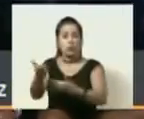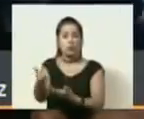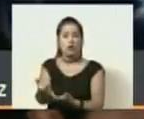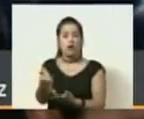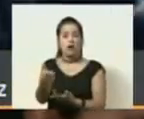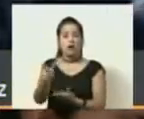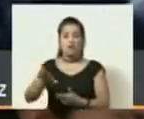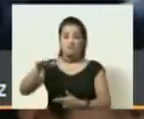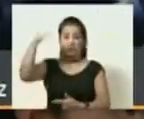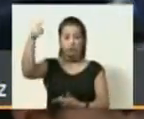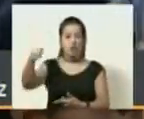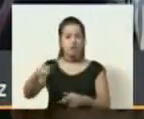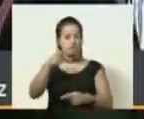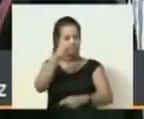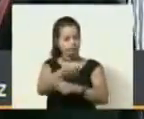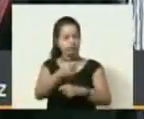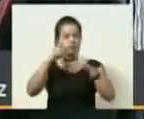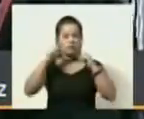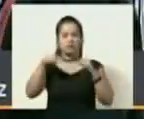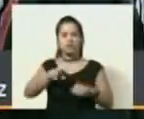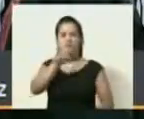de profesionales de la República.